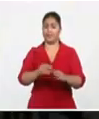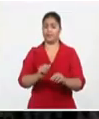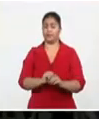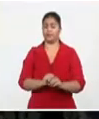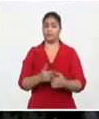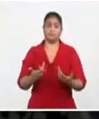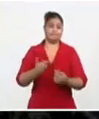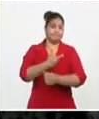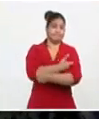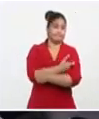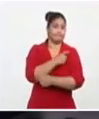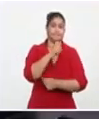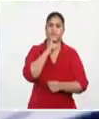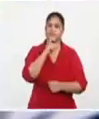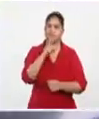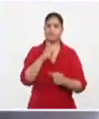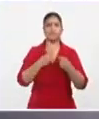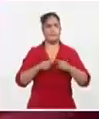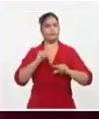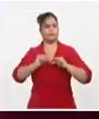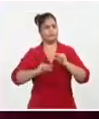no pudieran lograrse.